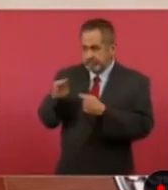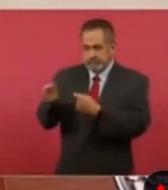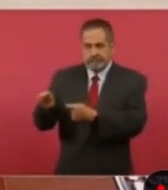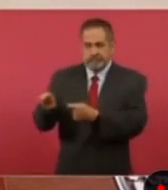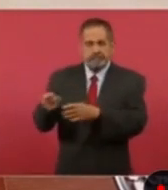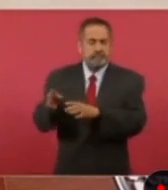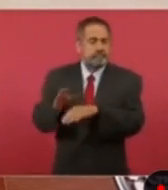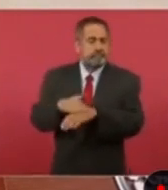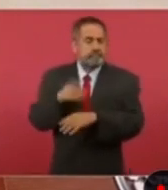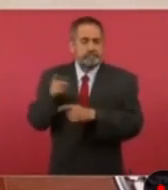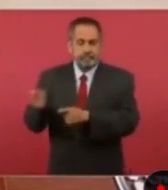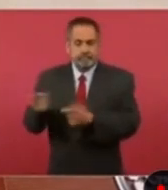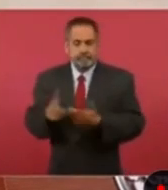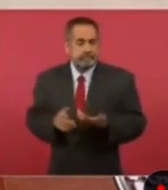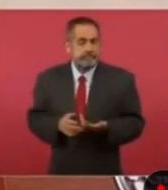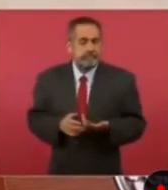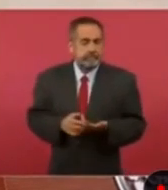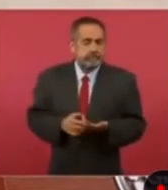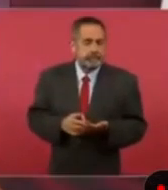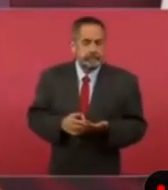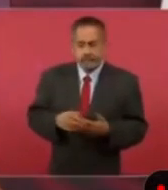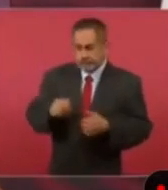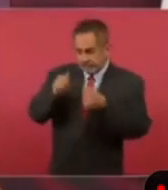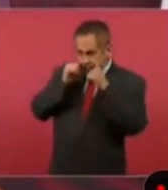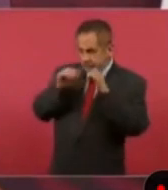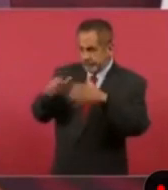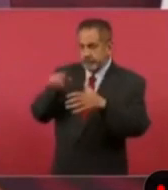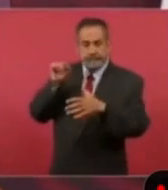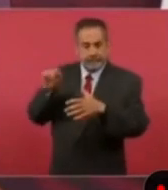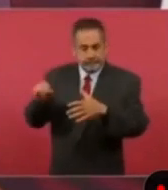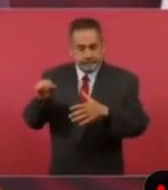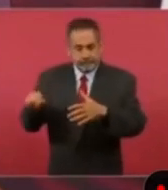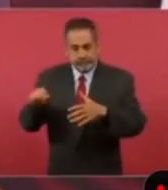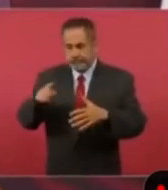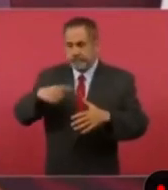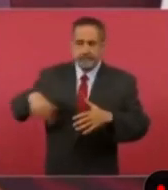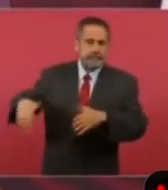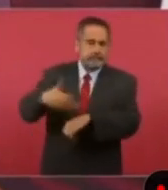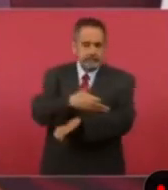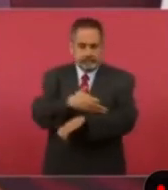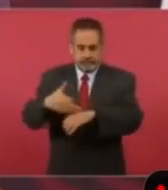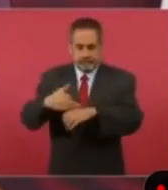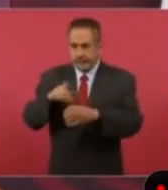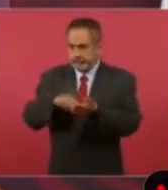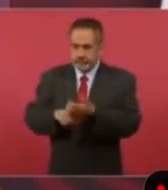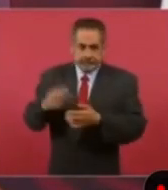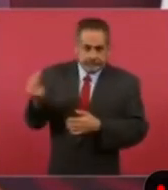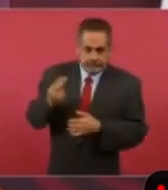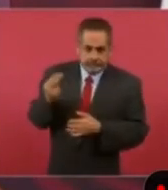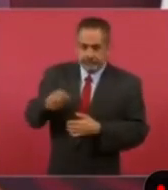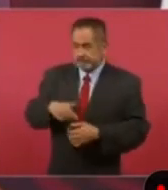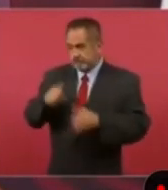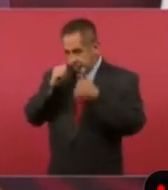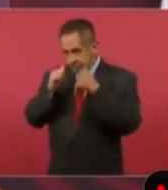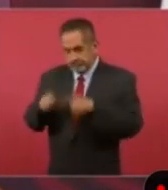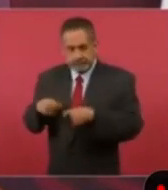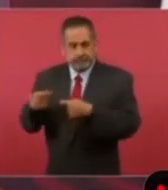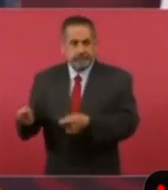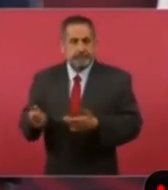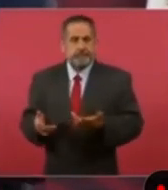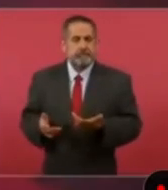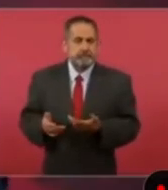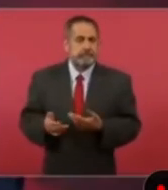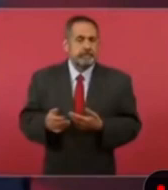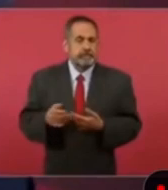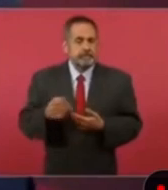porque se está atendiendo a las familias más necesitadas,